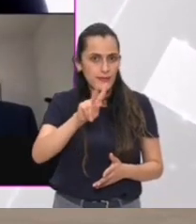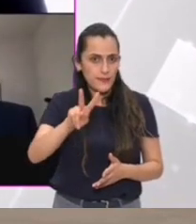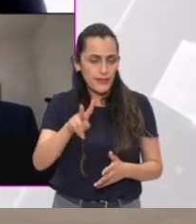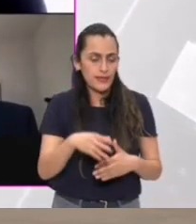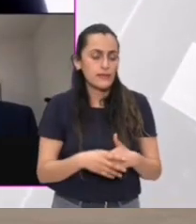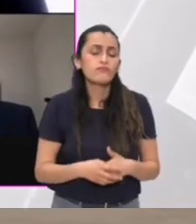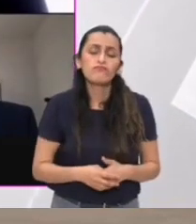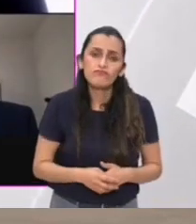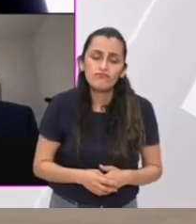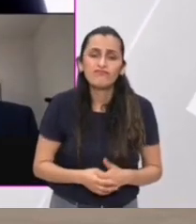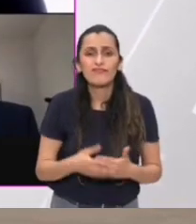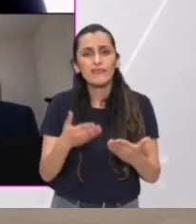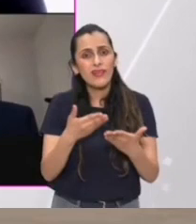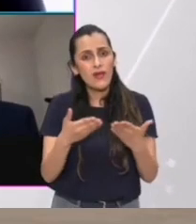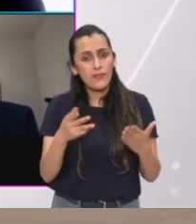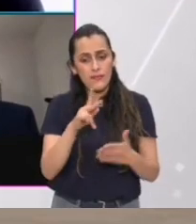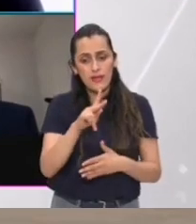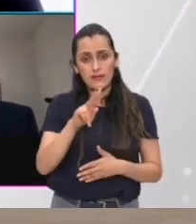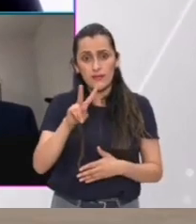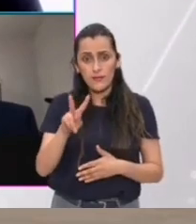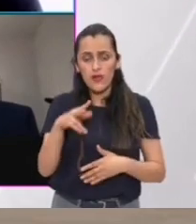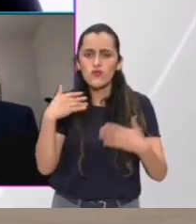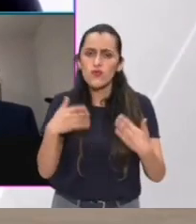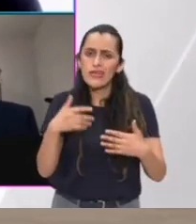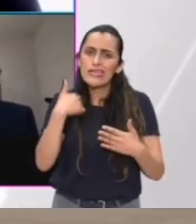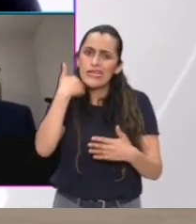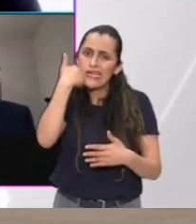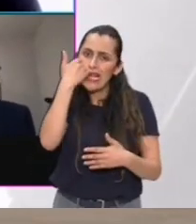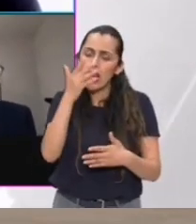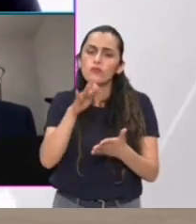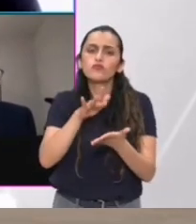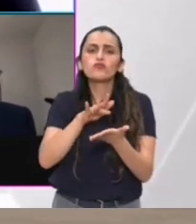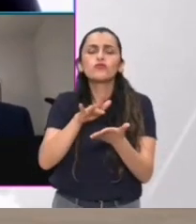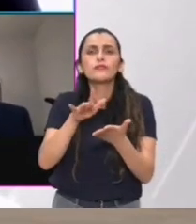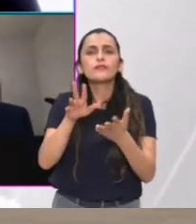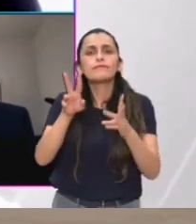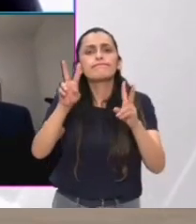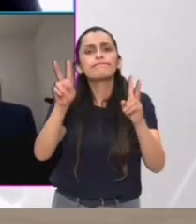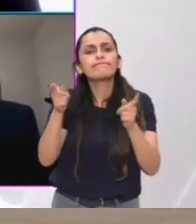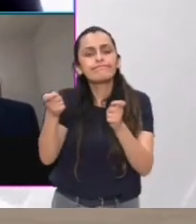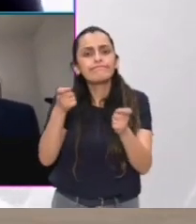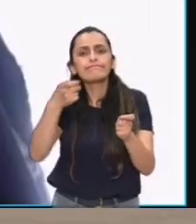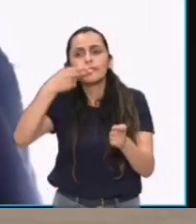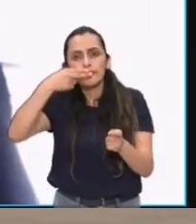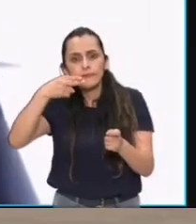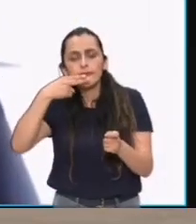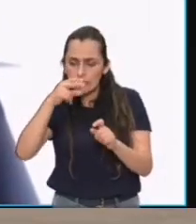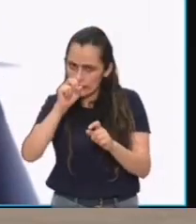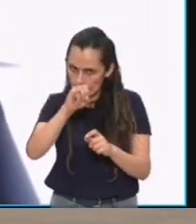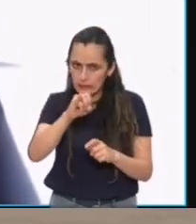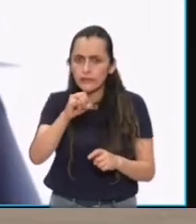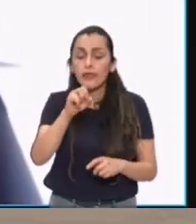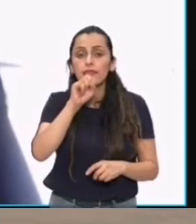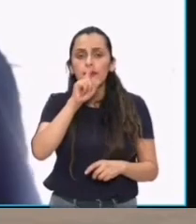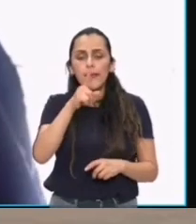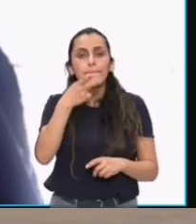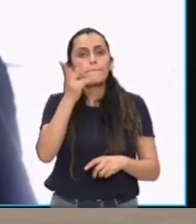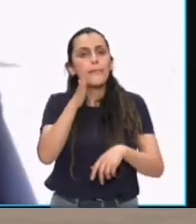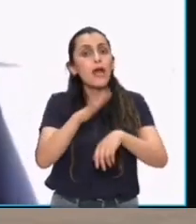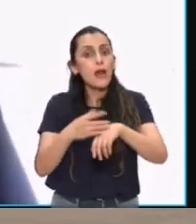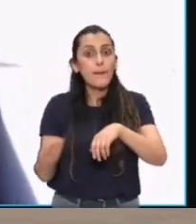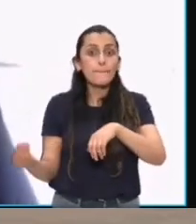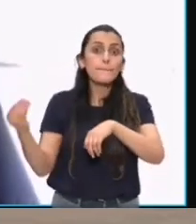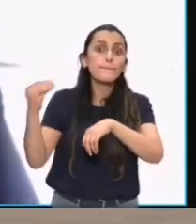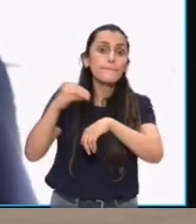En el Partido Verde estamos a favor de regular el tema del tabaco, pero no solo eso, sino que también creemos y hemos propuesto